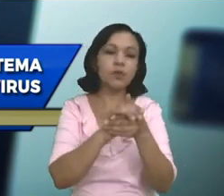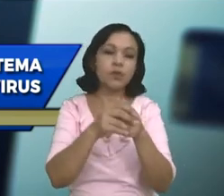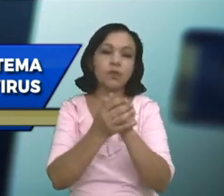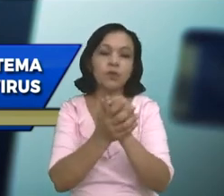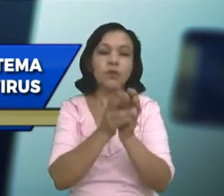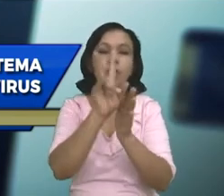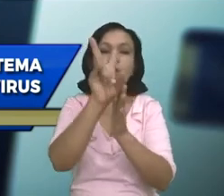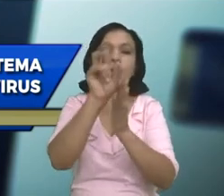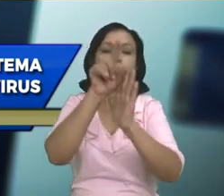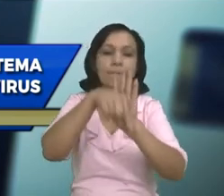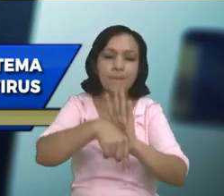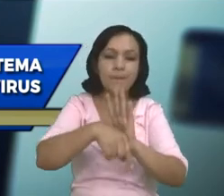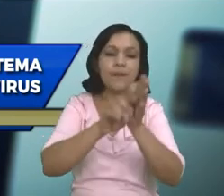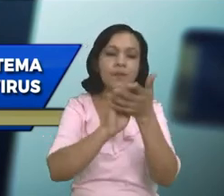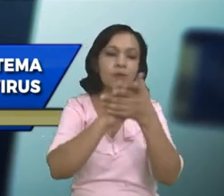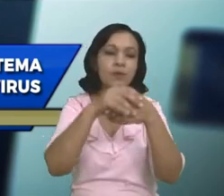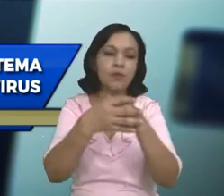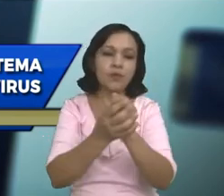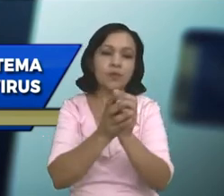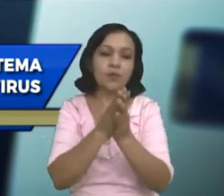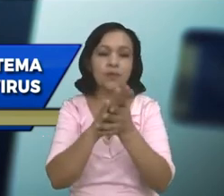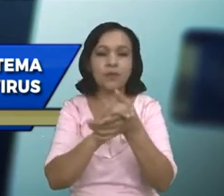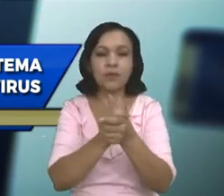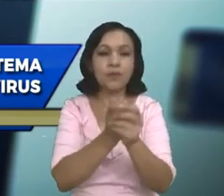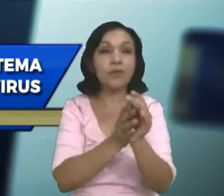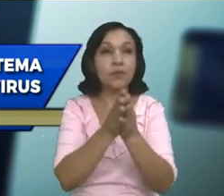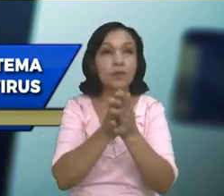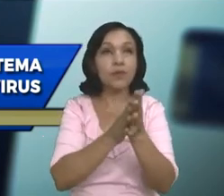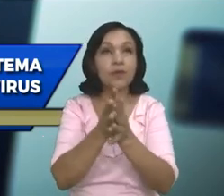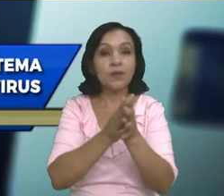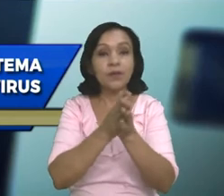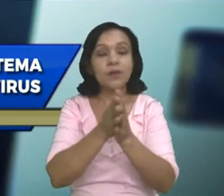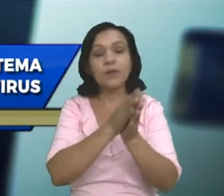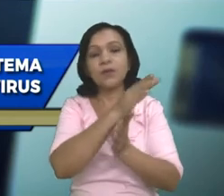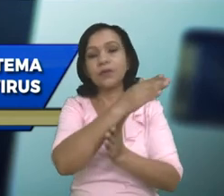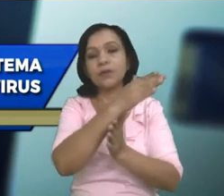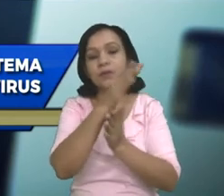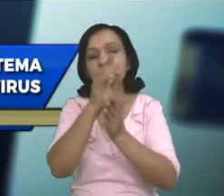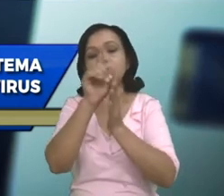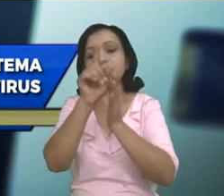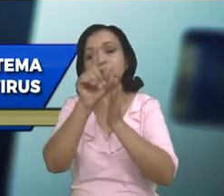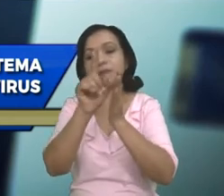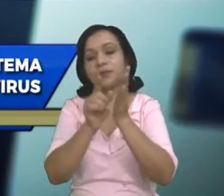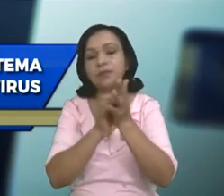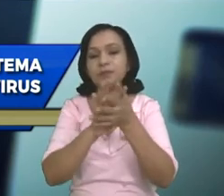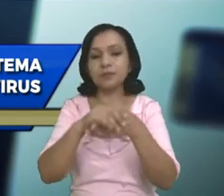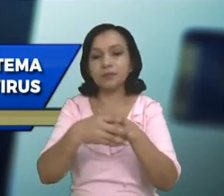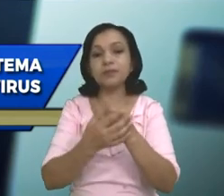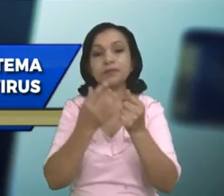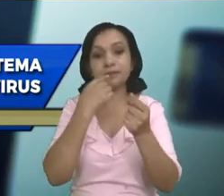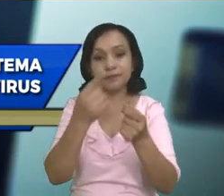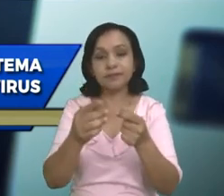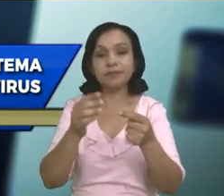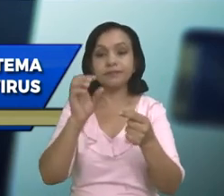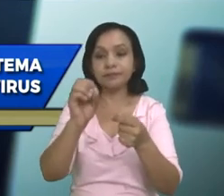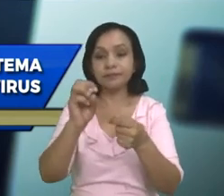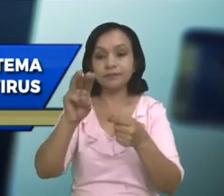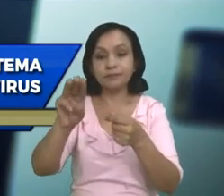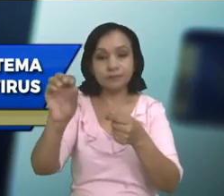esto al menos 20 segundos es lo mínimo que recomienda la organización mundial de la salud